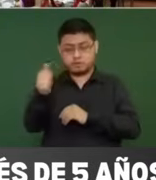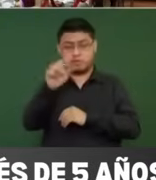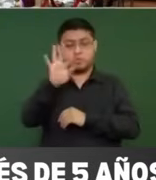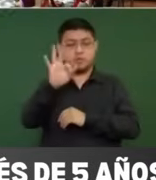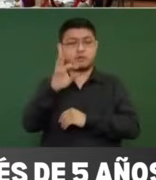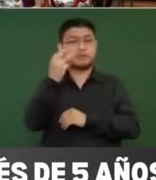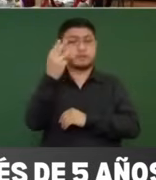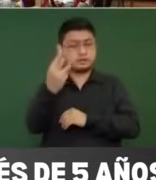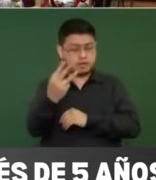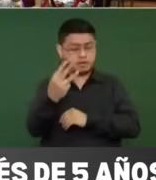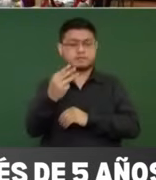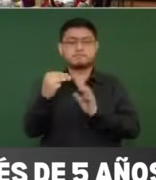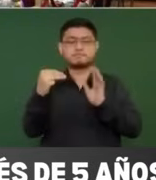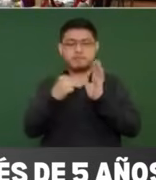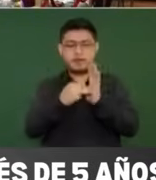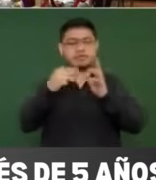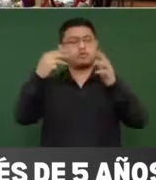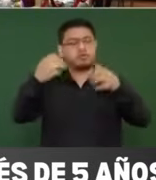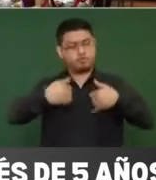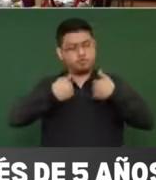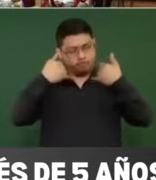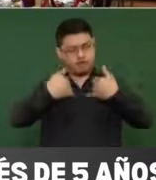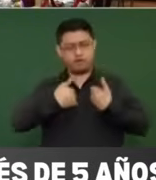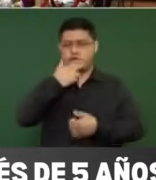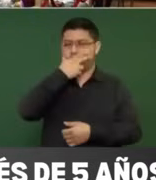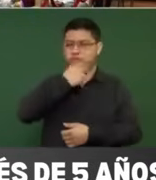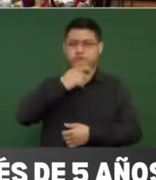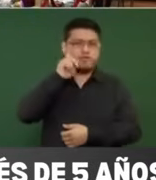2.643.000 muchachas y muchachos.